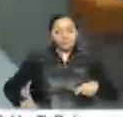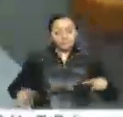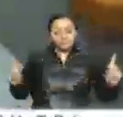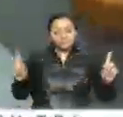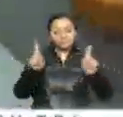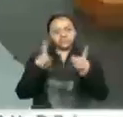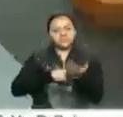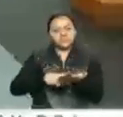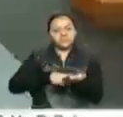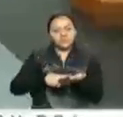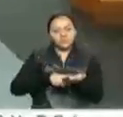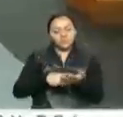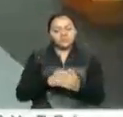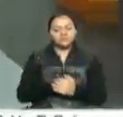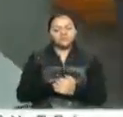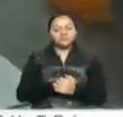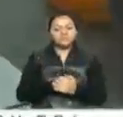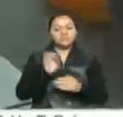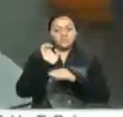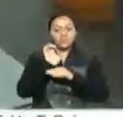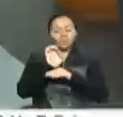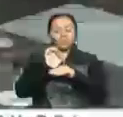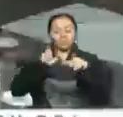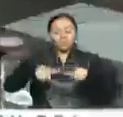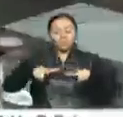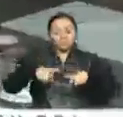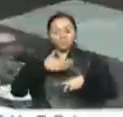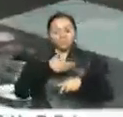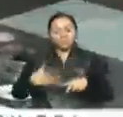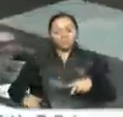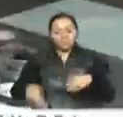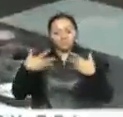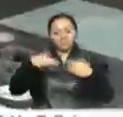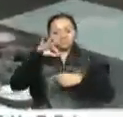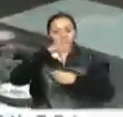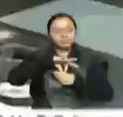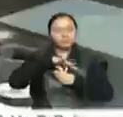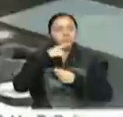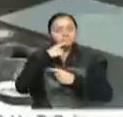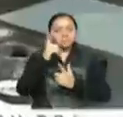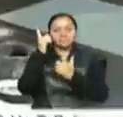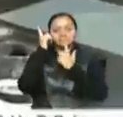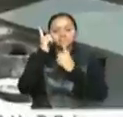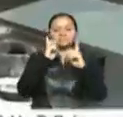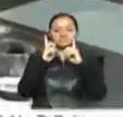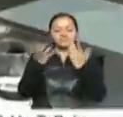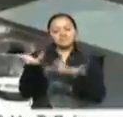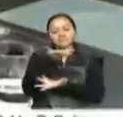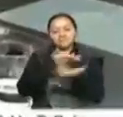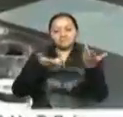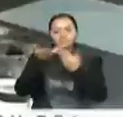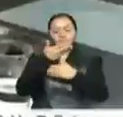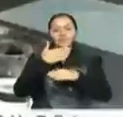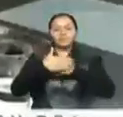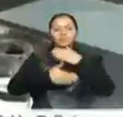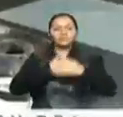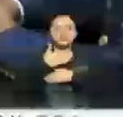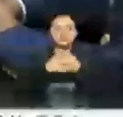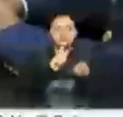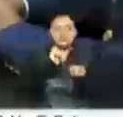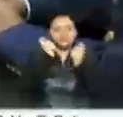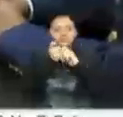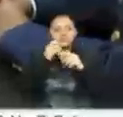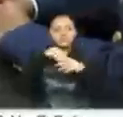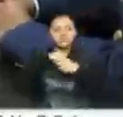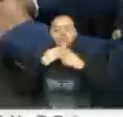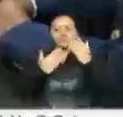El presidente electo de Ecuador, Lenín Moreno, dialogó este jueves en Quito con los miembros del alto mando militar en torno al proceso de modernización de las